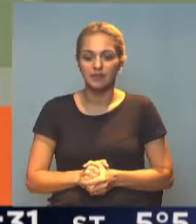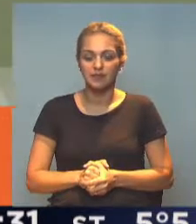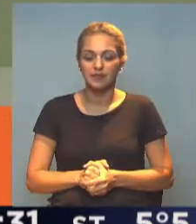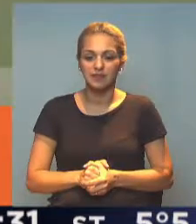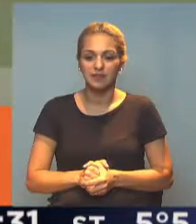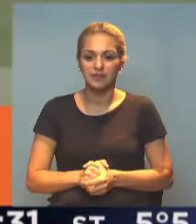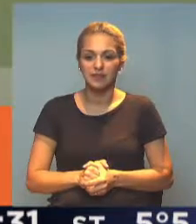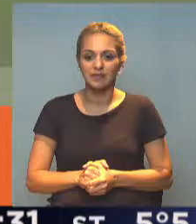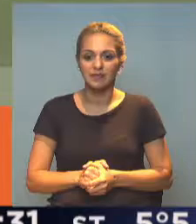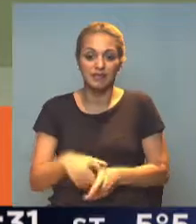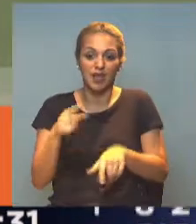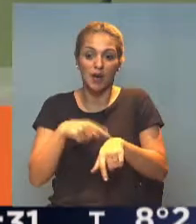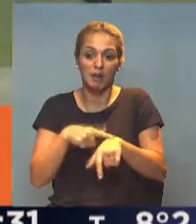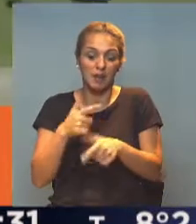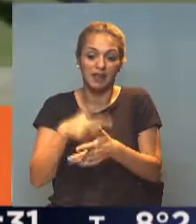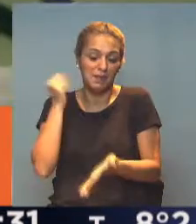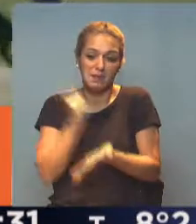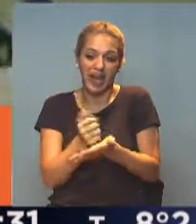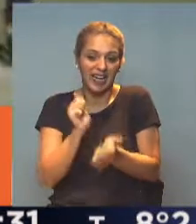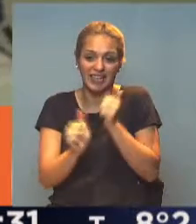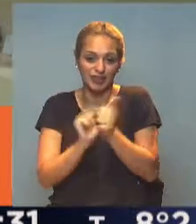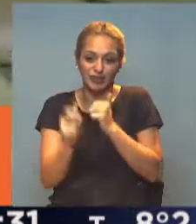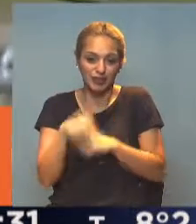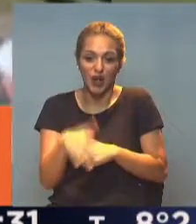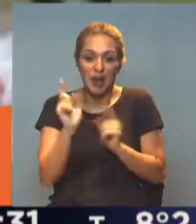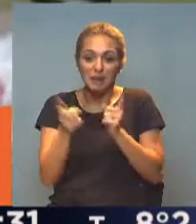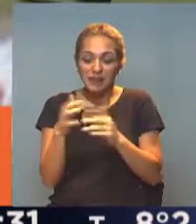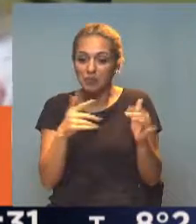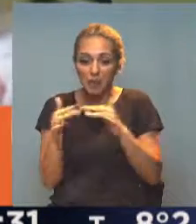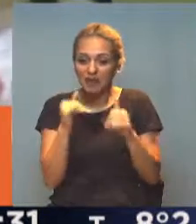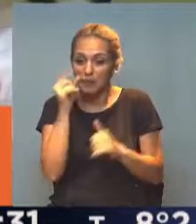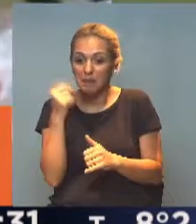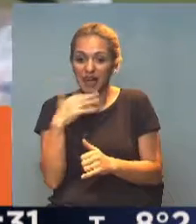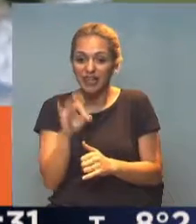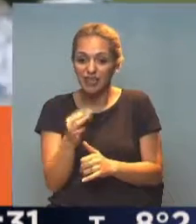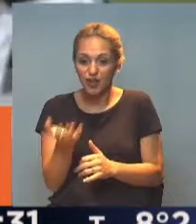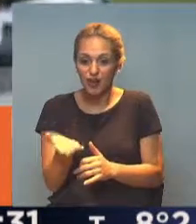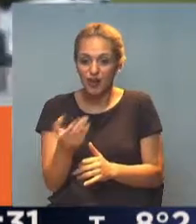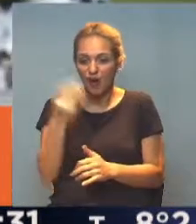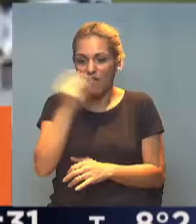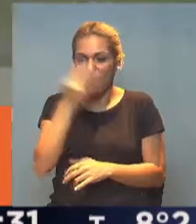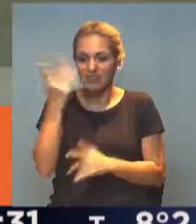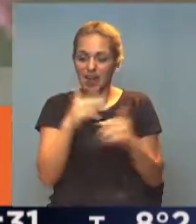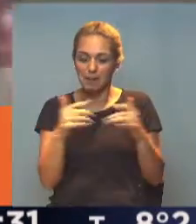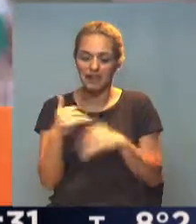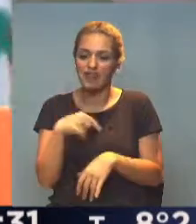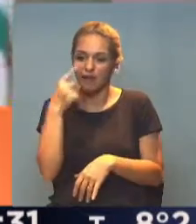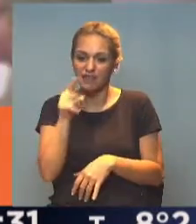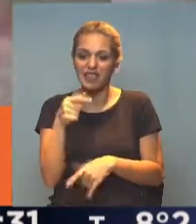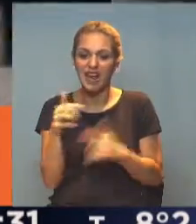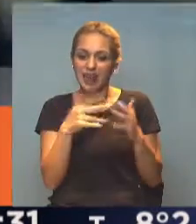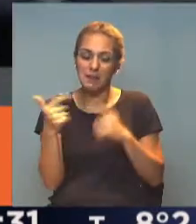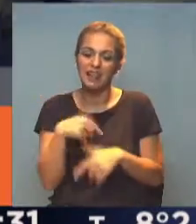histórico. Padre e hijo jugando un mismo partido oficial. Señoras y señores, ahora sí, final del partido,